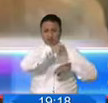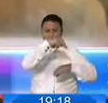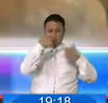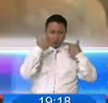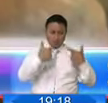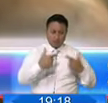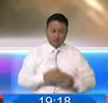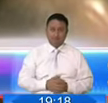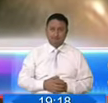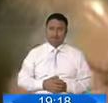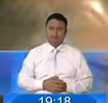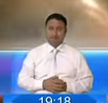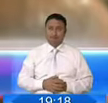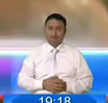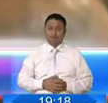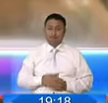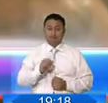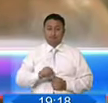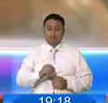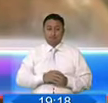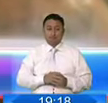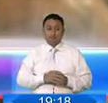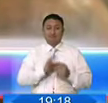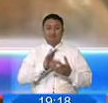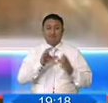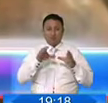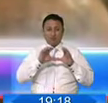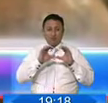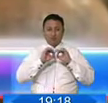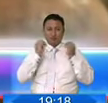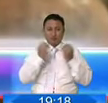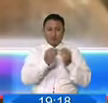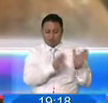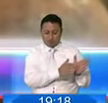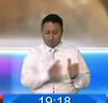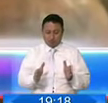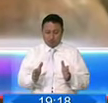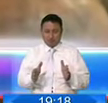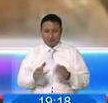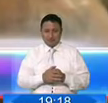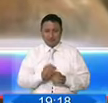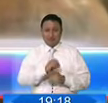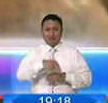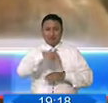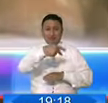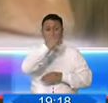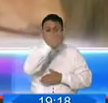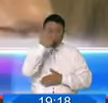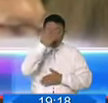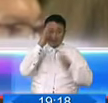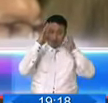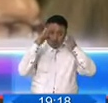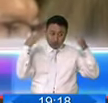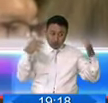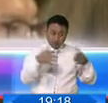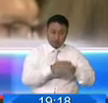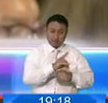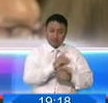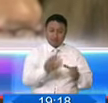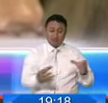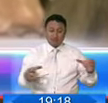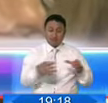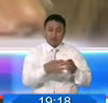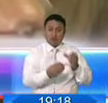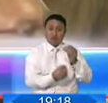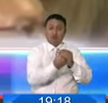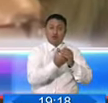se ha reorganizado y reforzado la frontera norte particularmente en es mirando se creó una fuerza